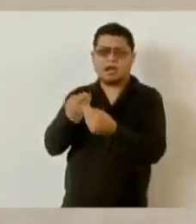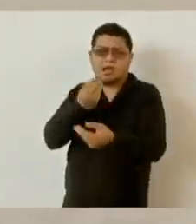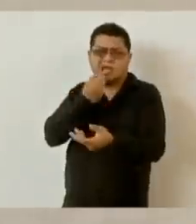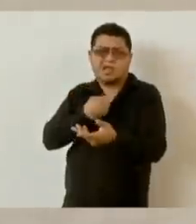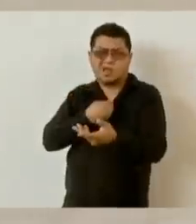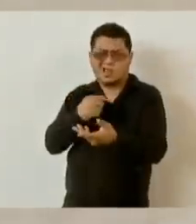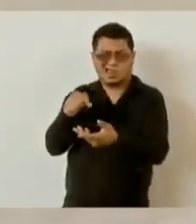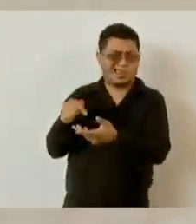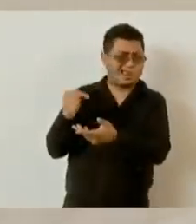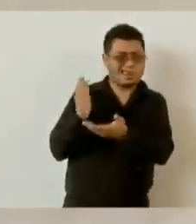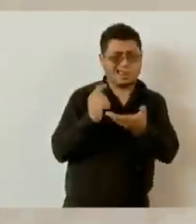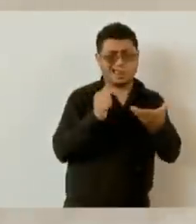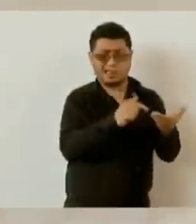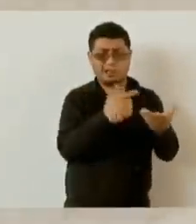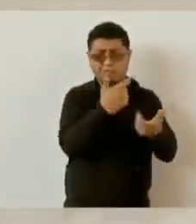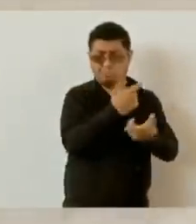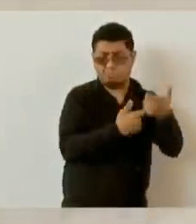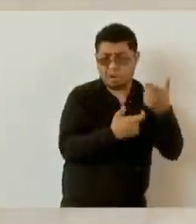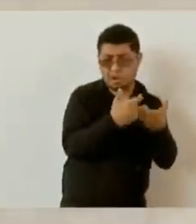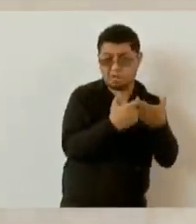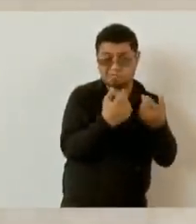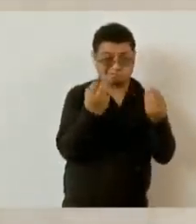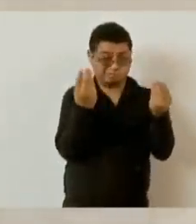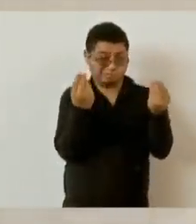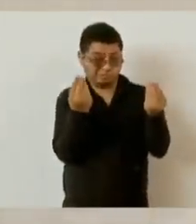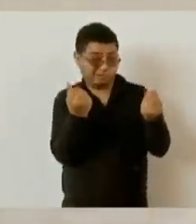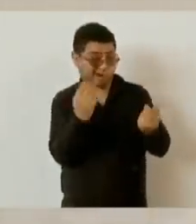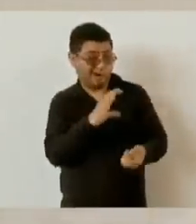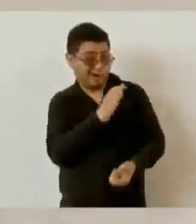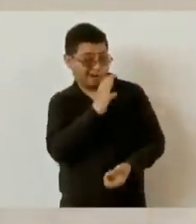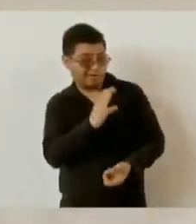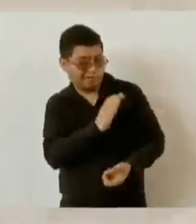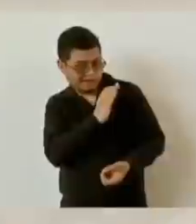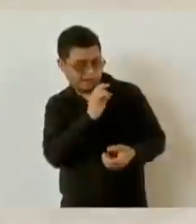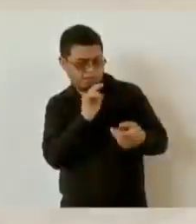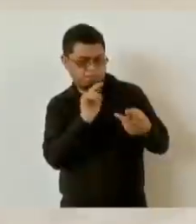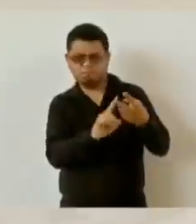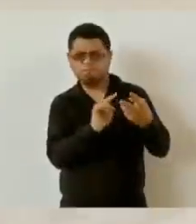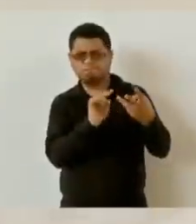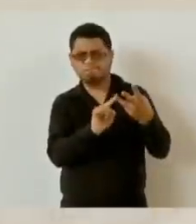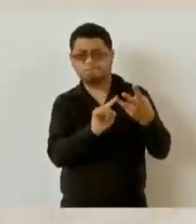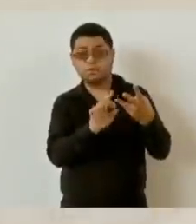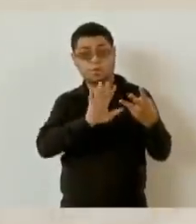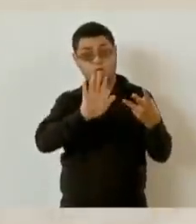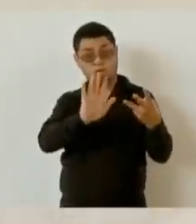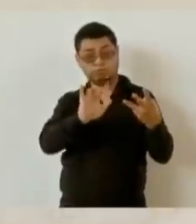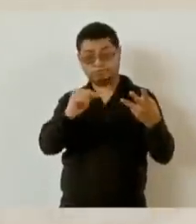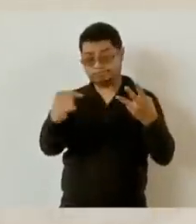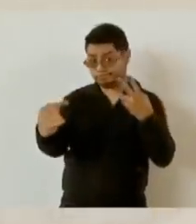precio, de la calidad, se ocuparan de